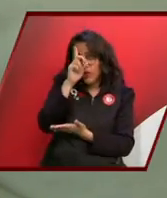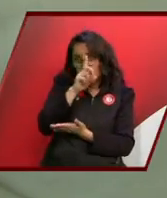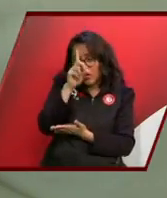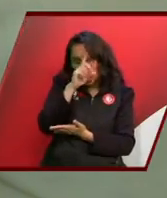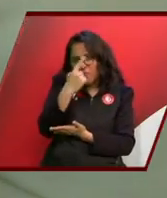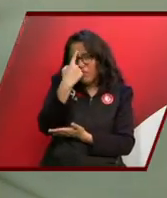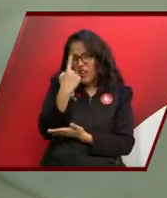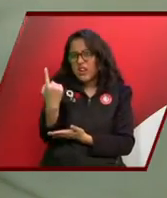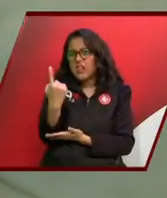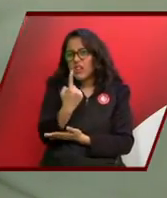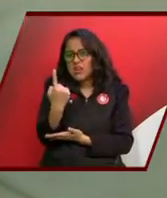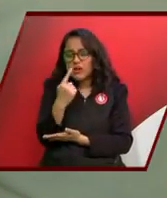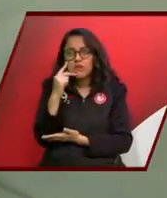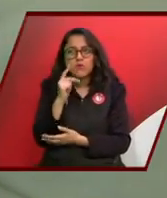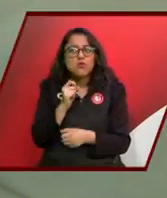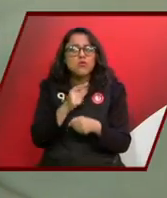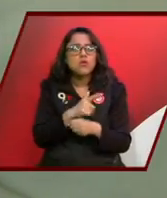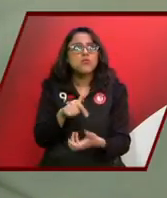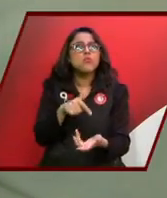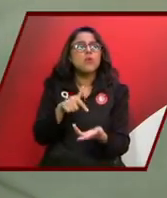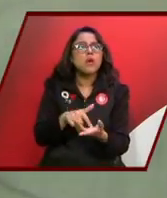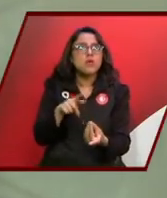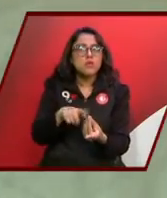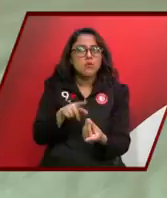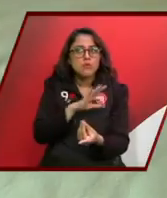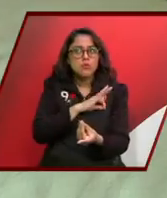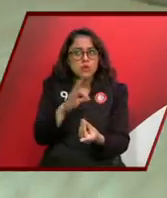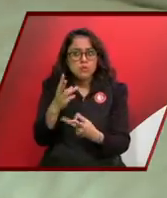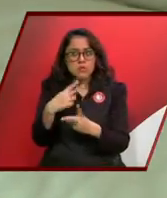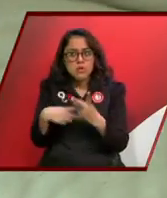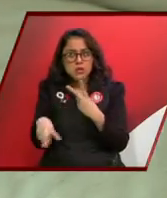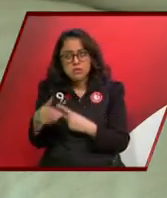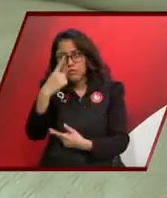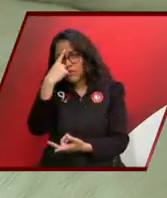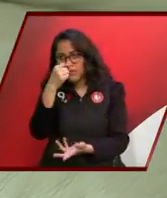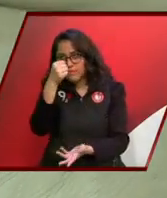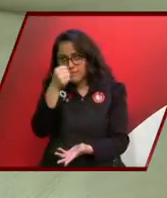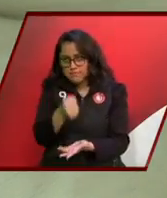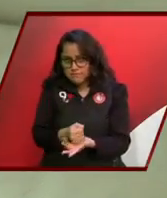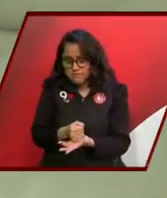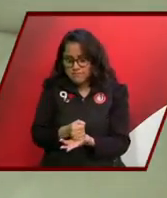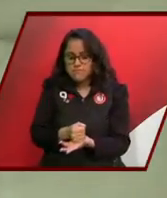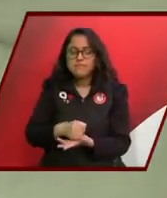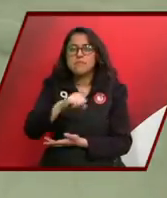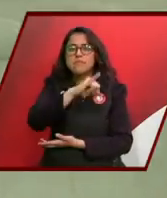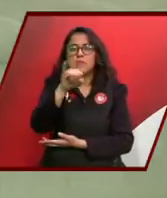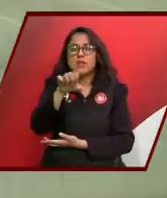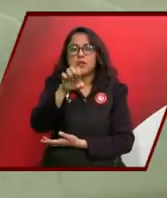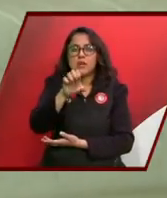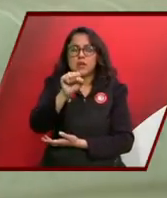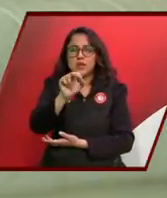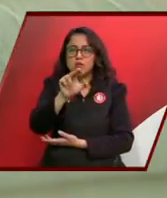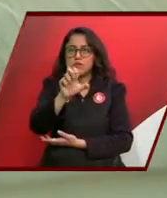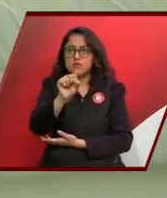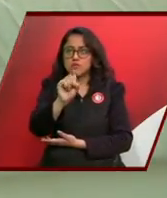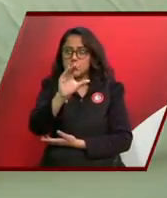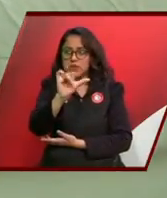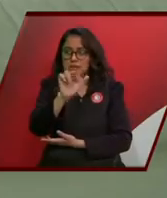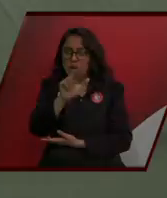para encontrar un lugar donde me reciba para quien corresponda jesus terry